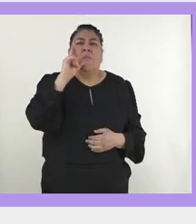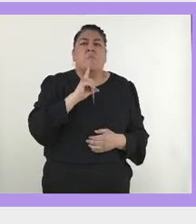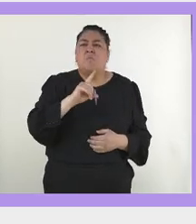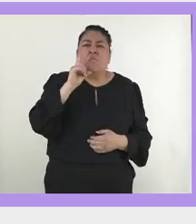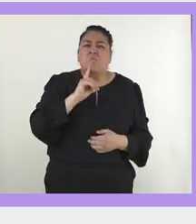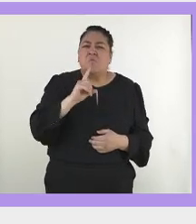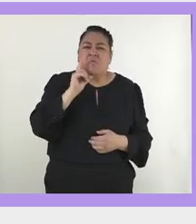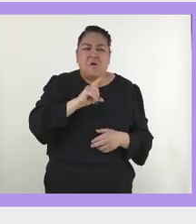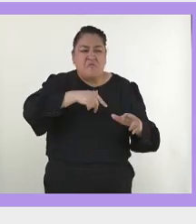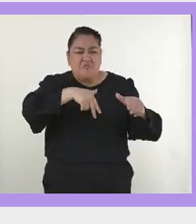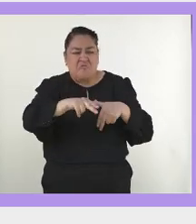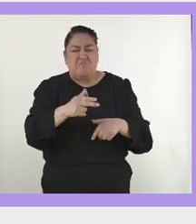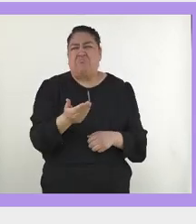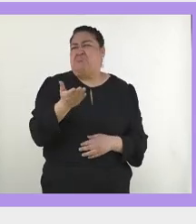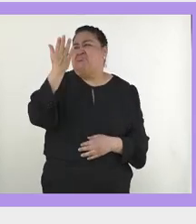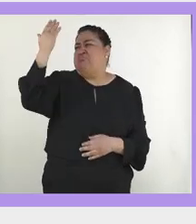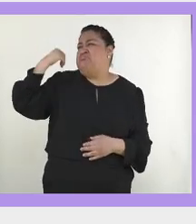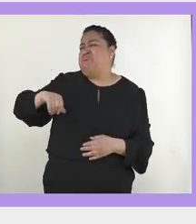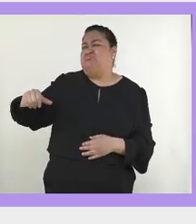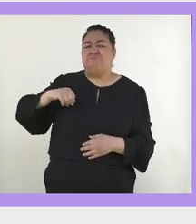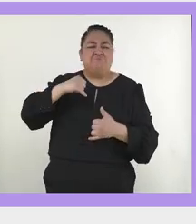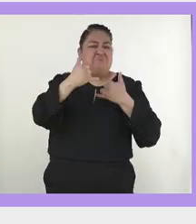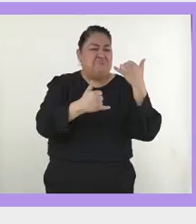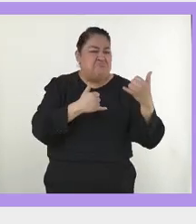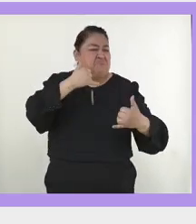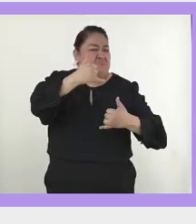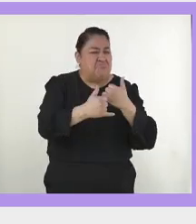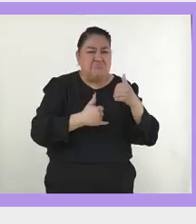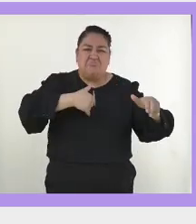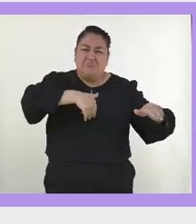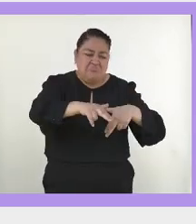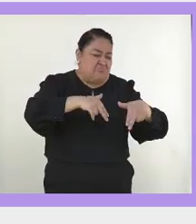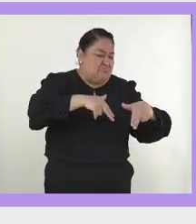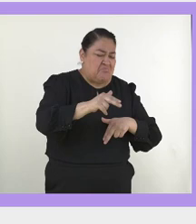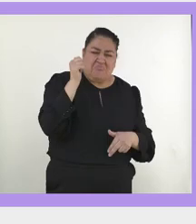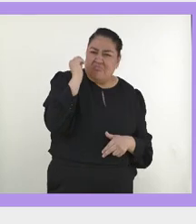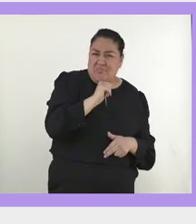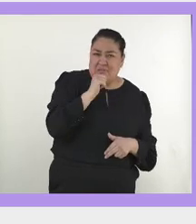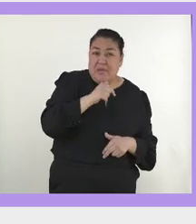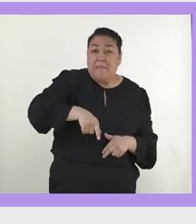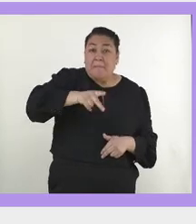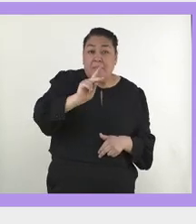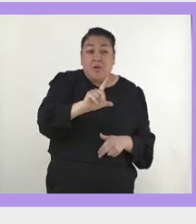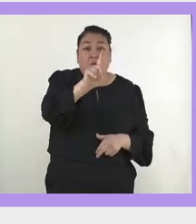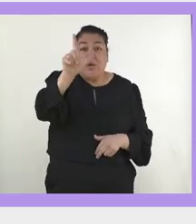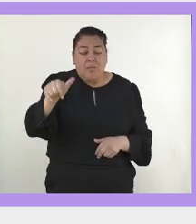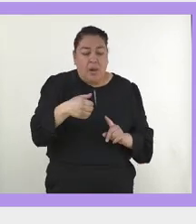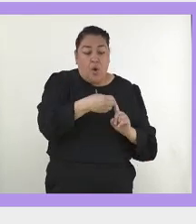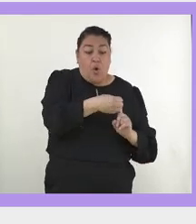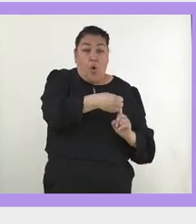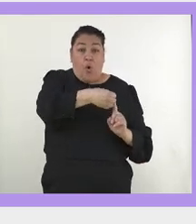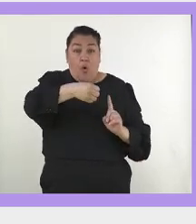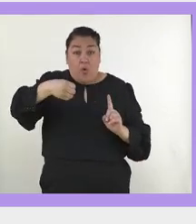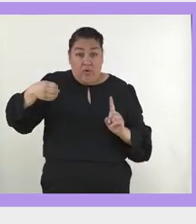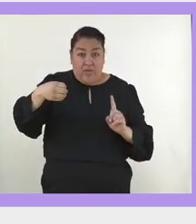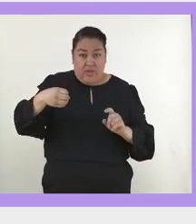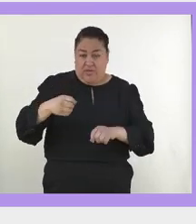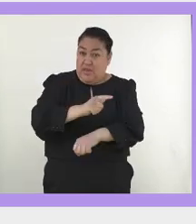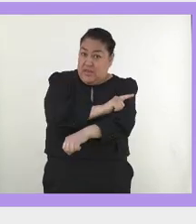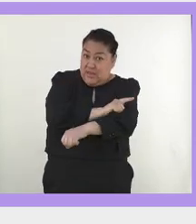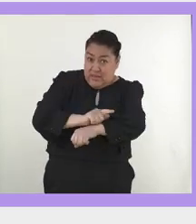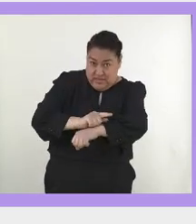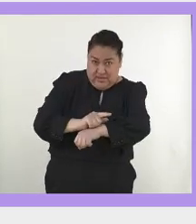es una realidad a mí me toca ser parte de esta iniciación de la estructura de la liga femenina amateur